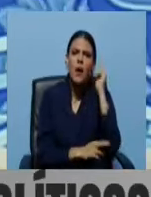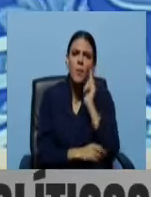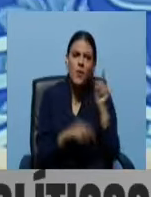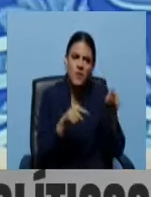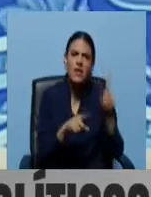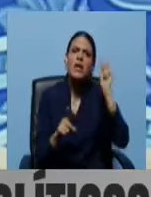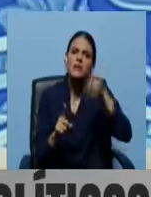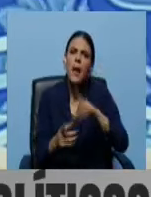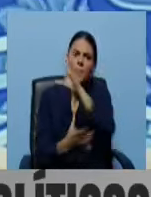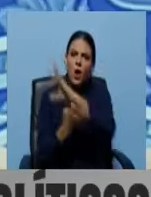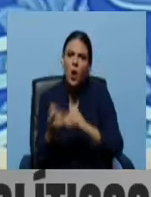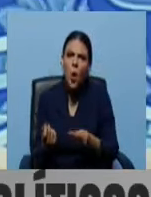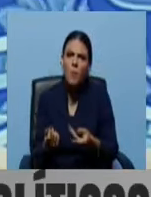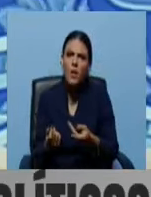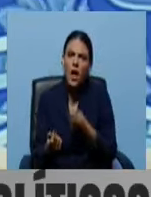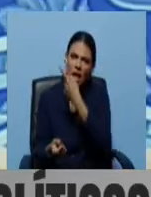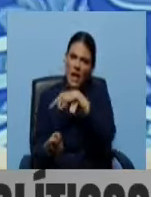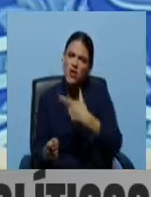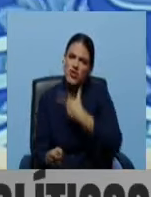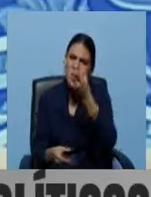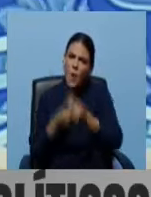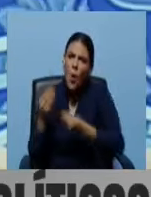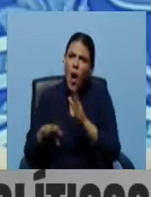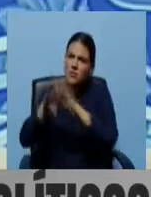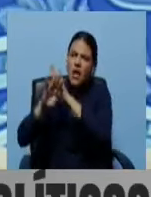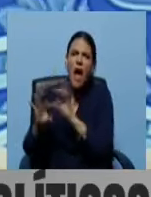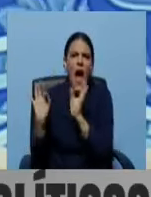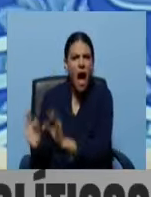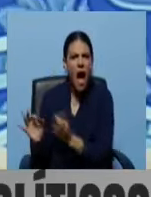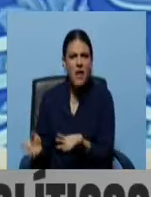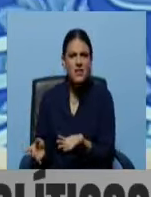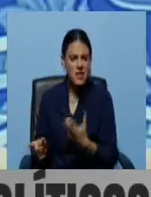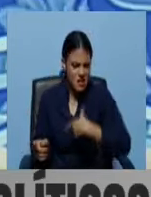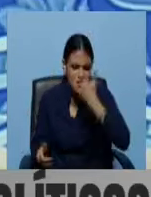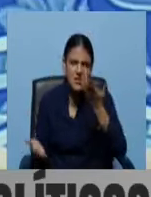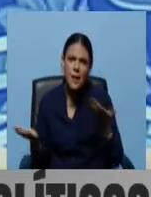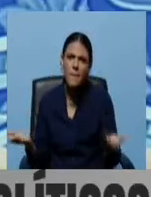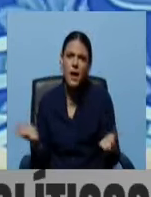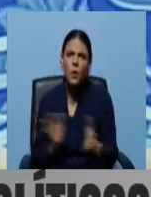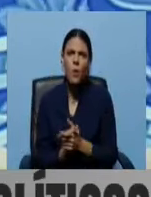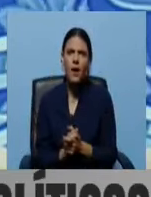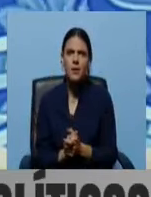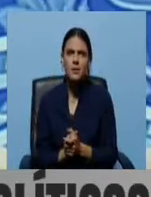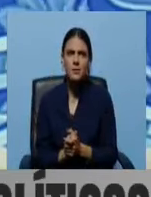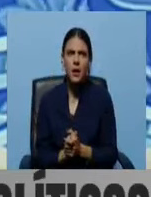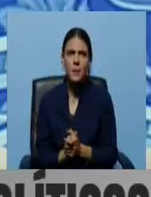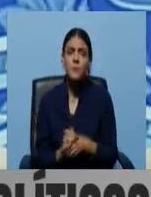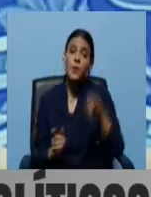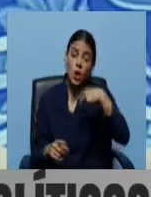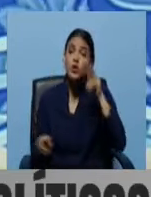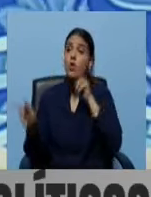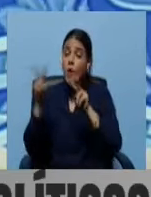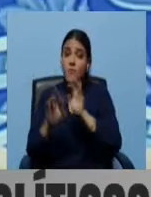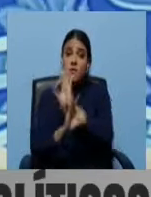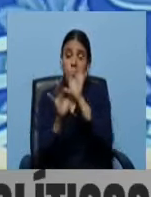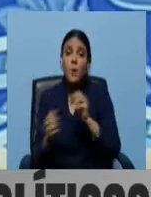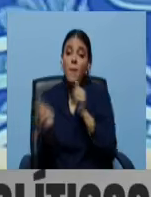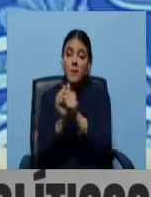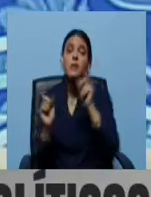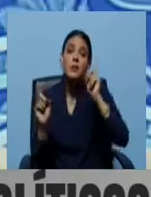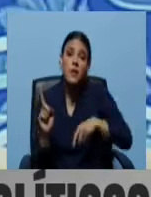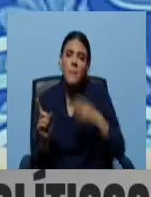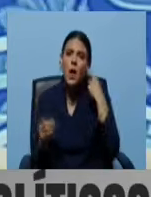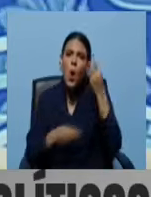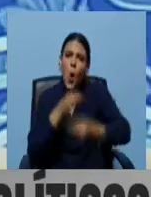Bolivariana de Venezuela, con el mayor desparpajo, con el mayor descaro. Hemos visto también